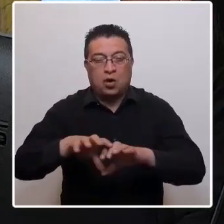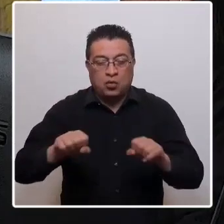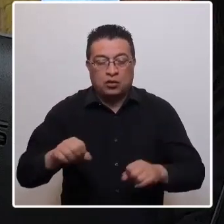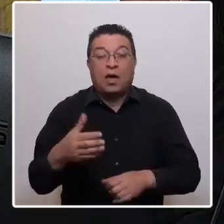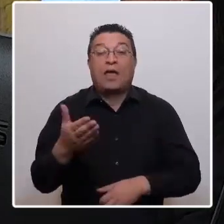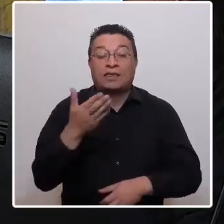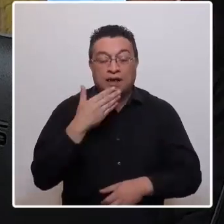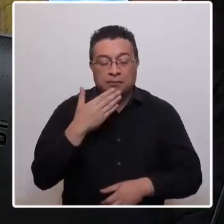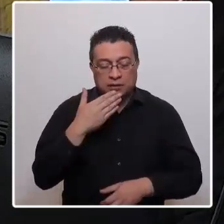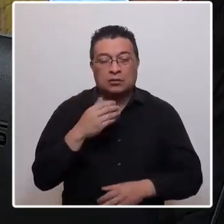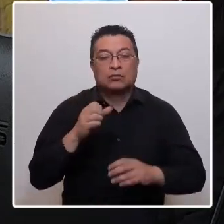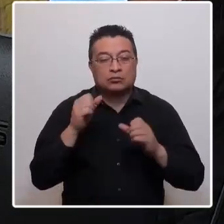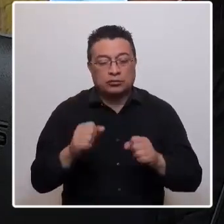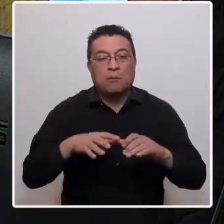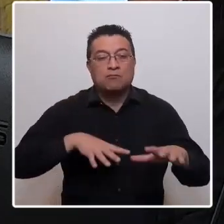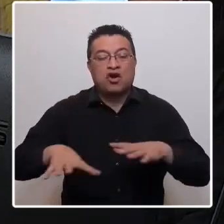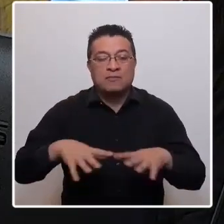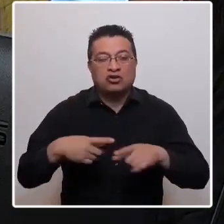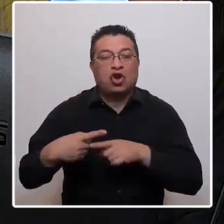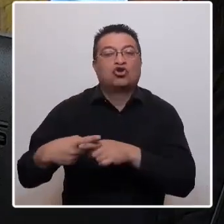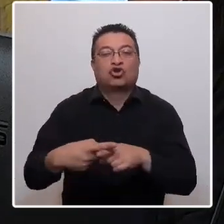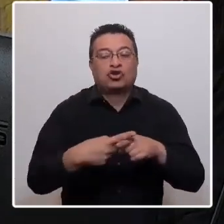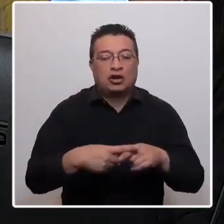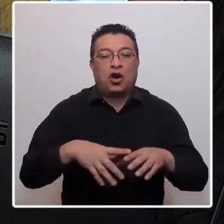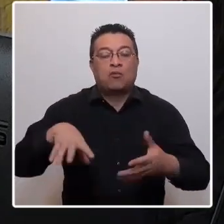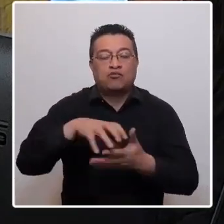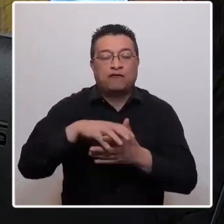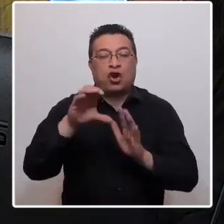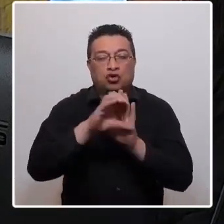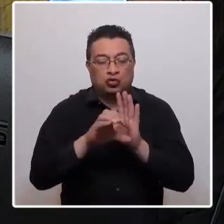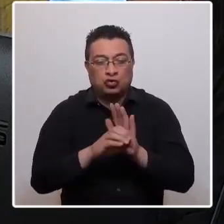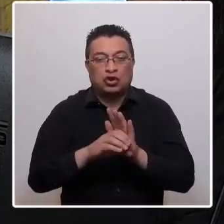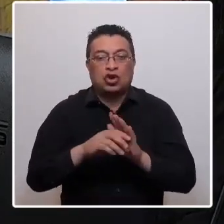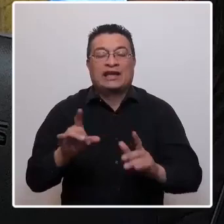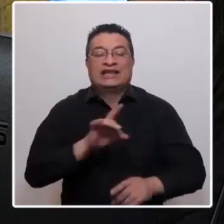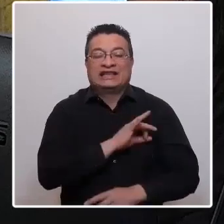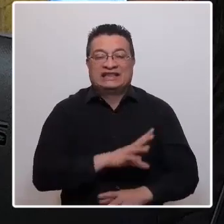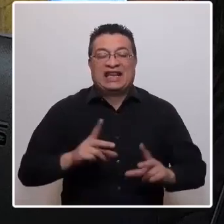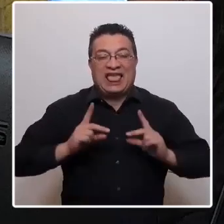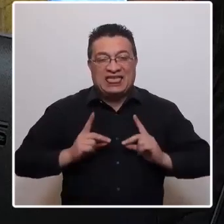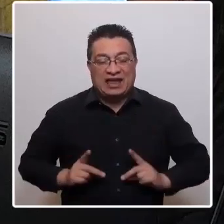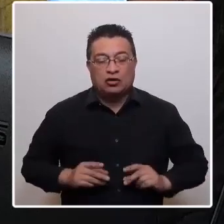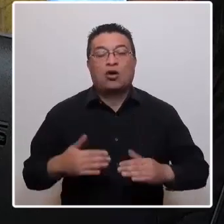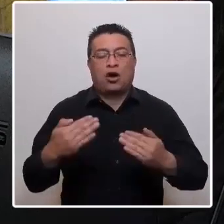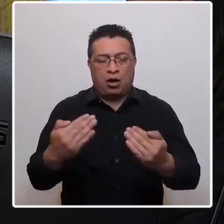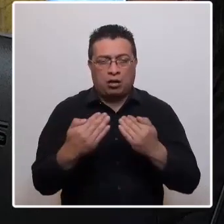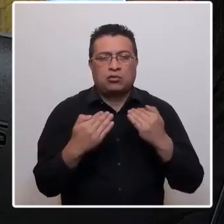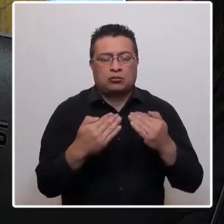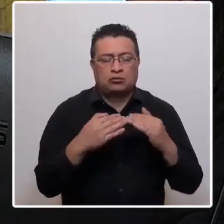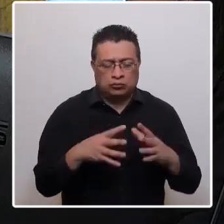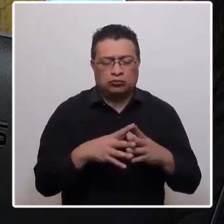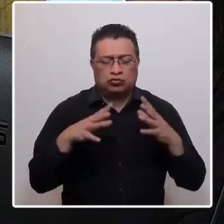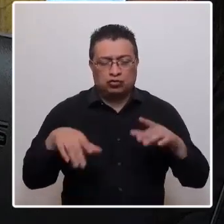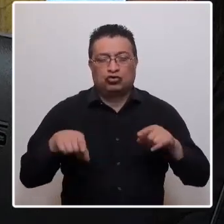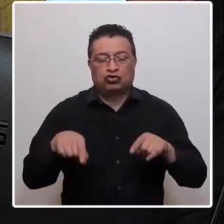debe ser para movimientos sociales, Pueblo Constituyente, la Coordinadora Chile Digno, quienes nos han apoyado plenamente en esta